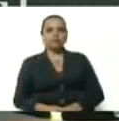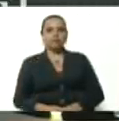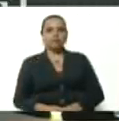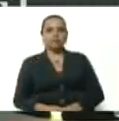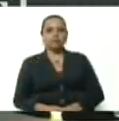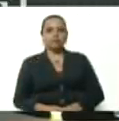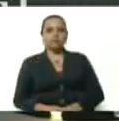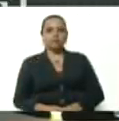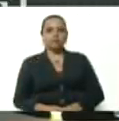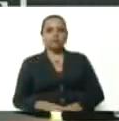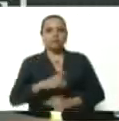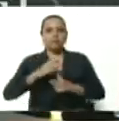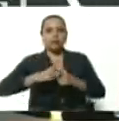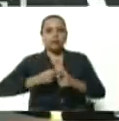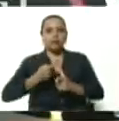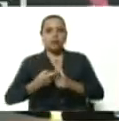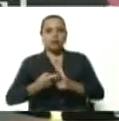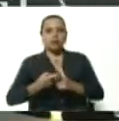Así que